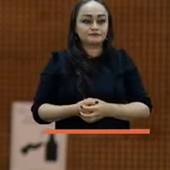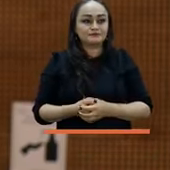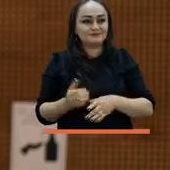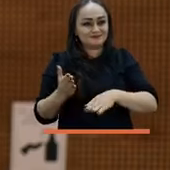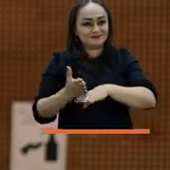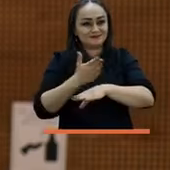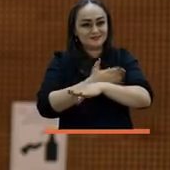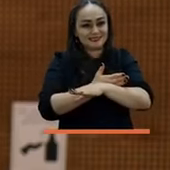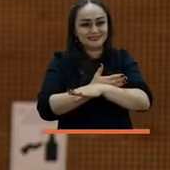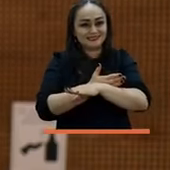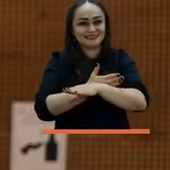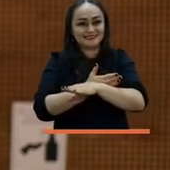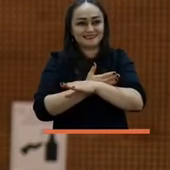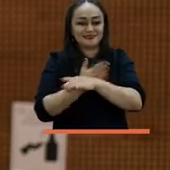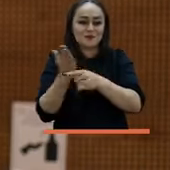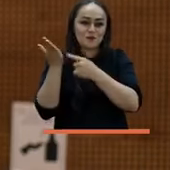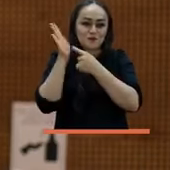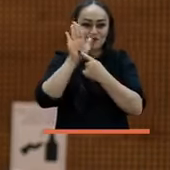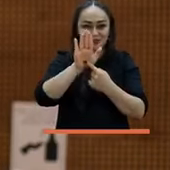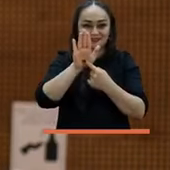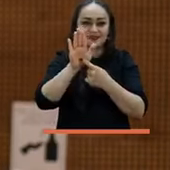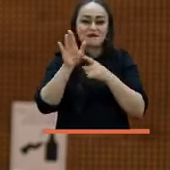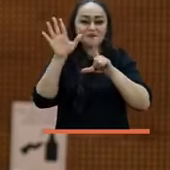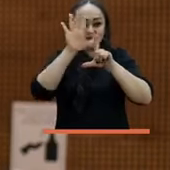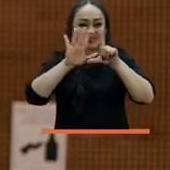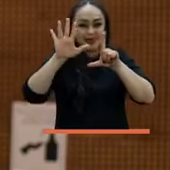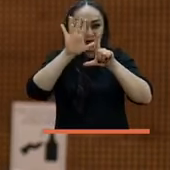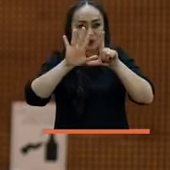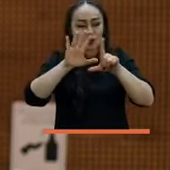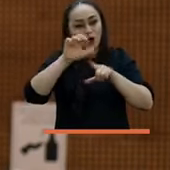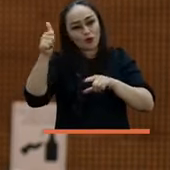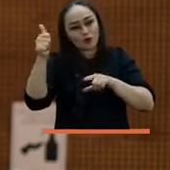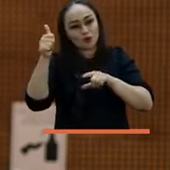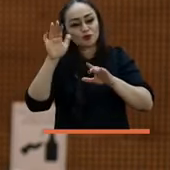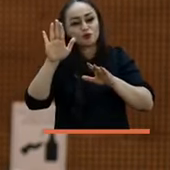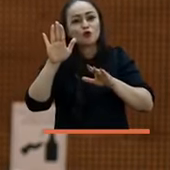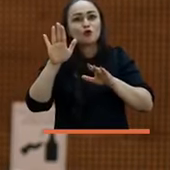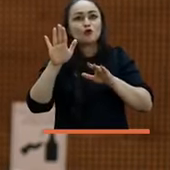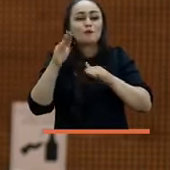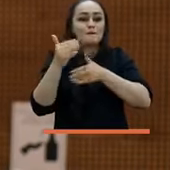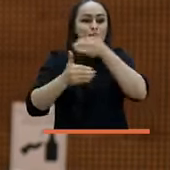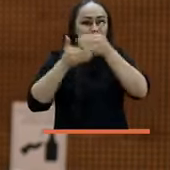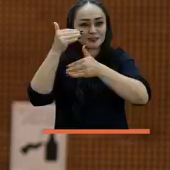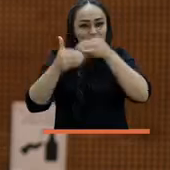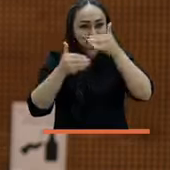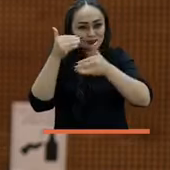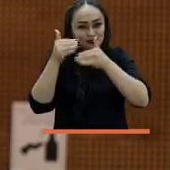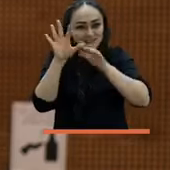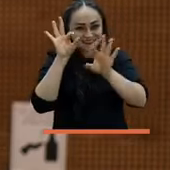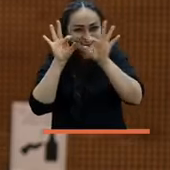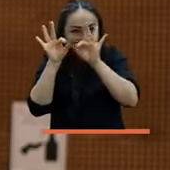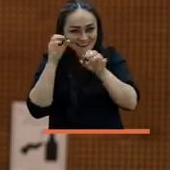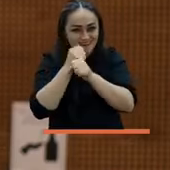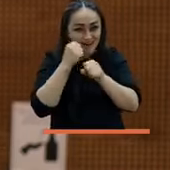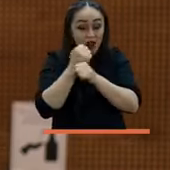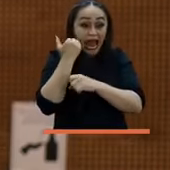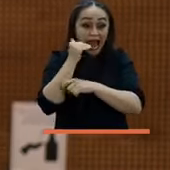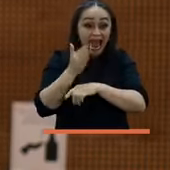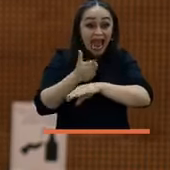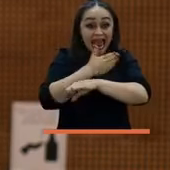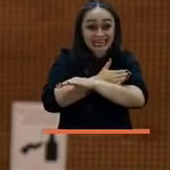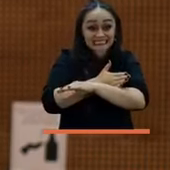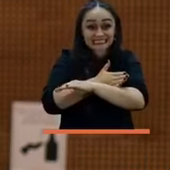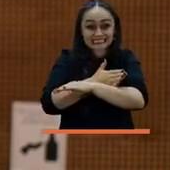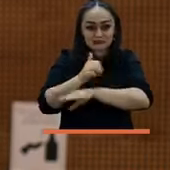mencionaba en algunos vídeos yo también conozco un vídeo en youtube de un proceso de selección donde una directora de talento humano